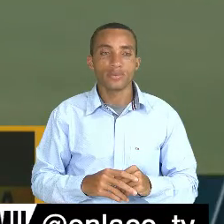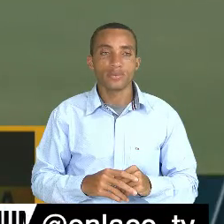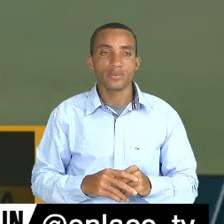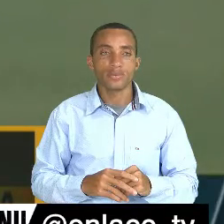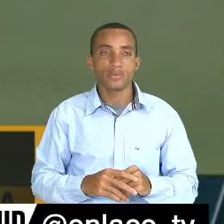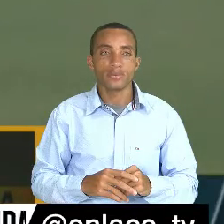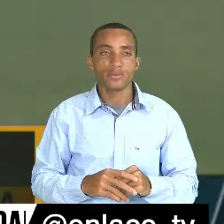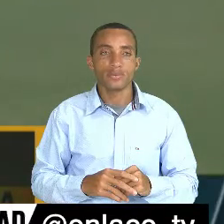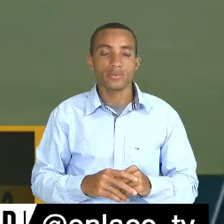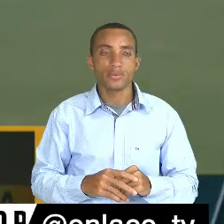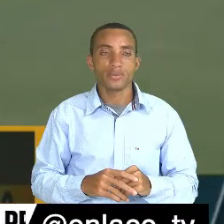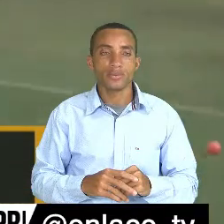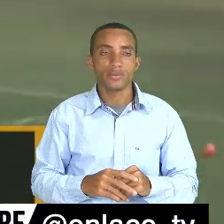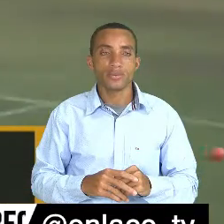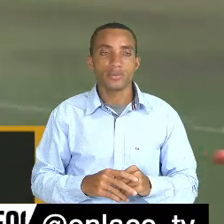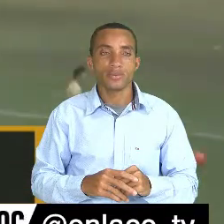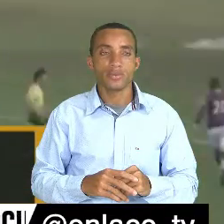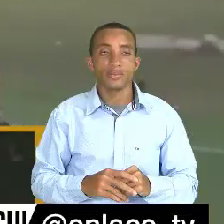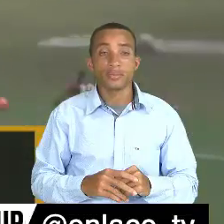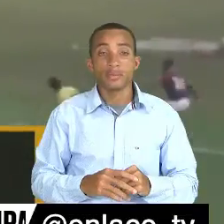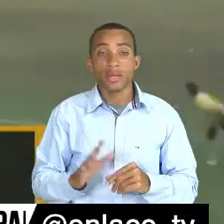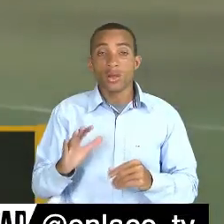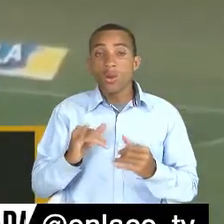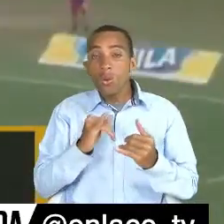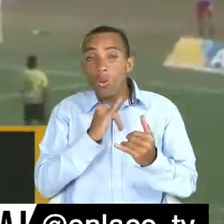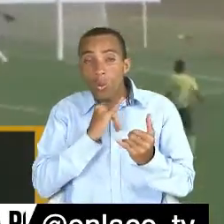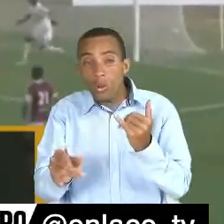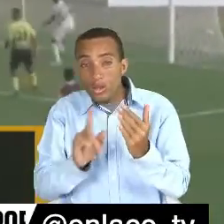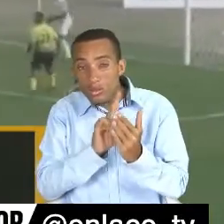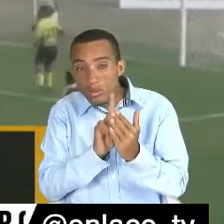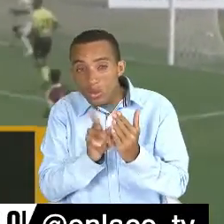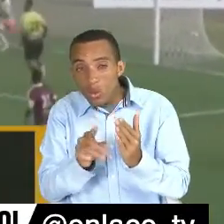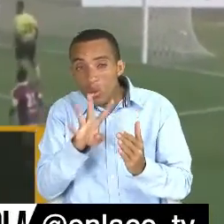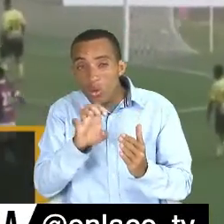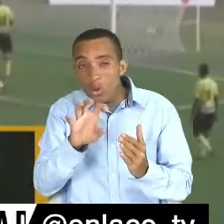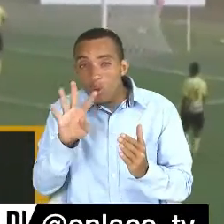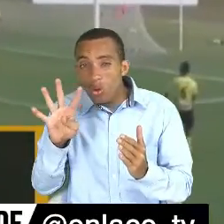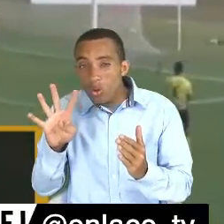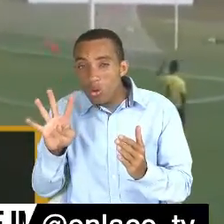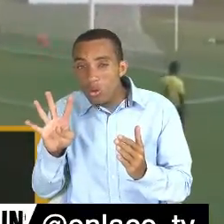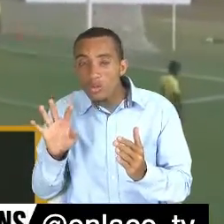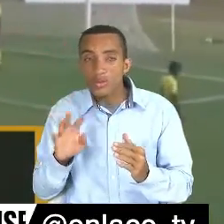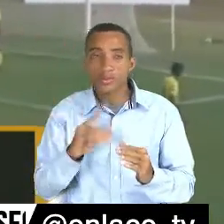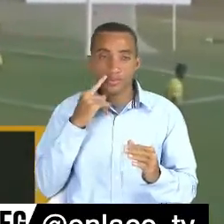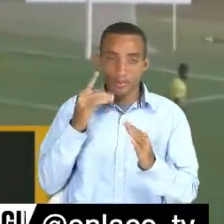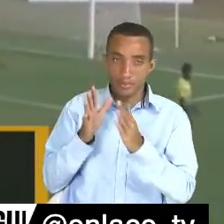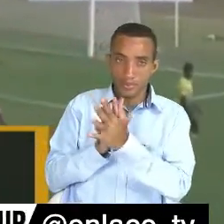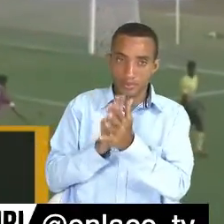¡De Alianza Petrolera! En el último minuto, Marco Prieto logró la victoria para Unión Magdalena con este gol.